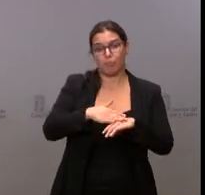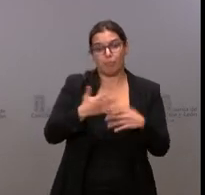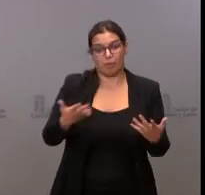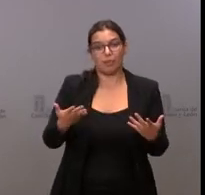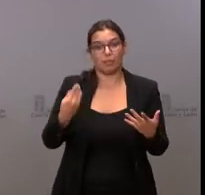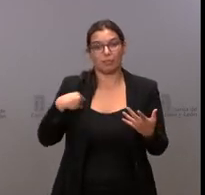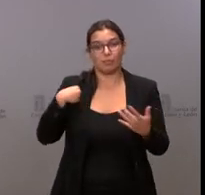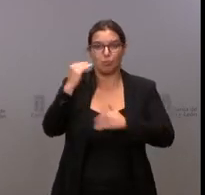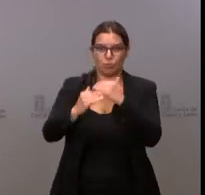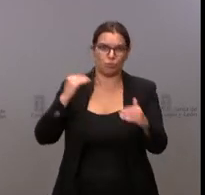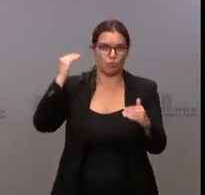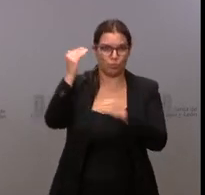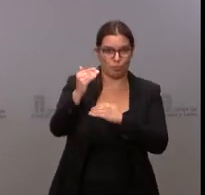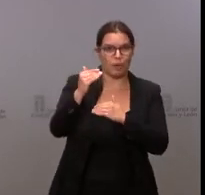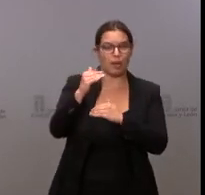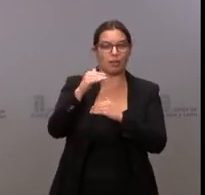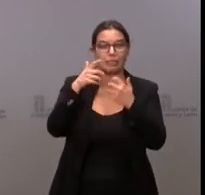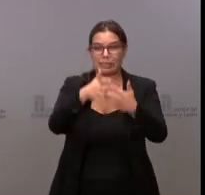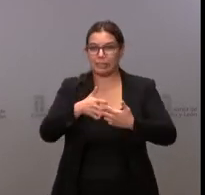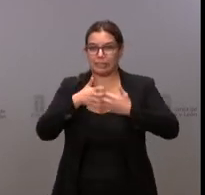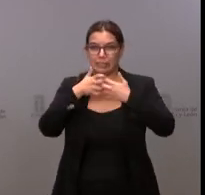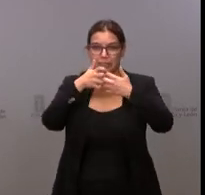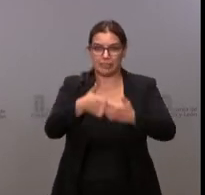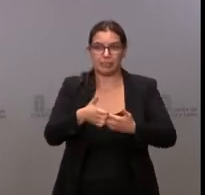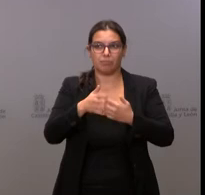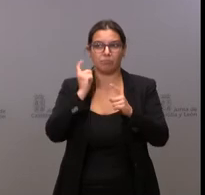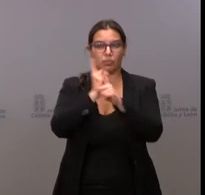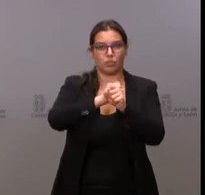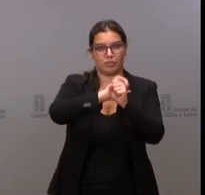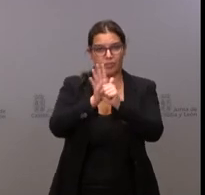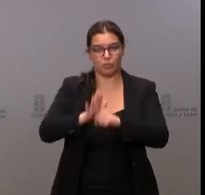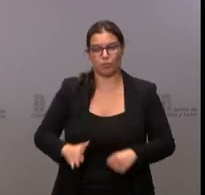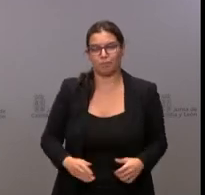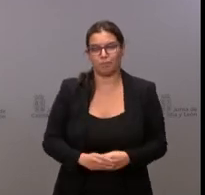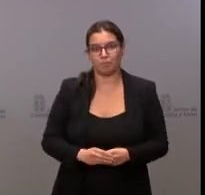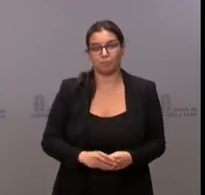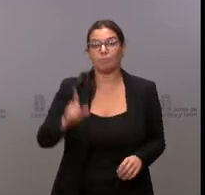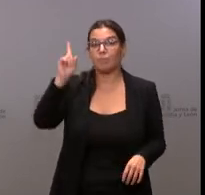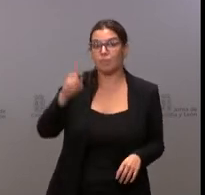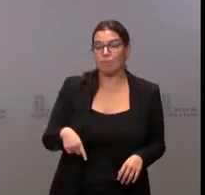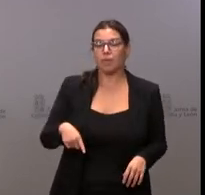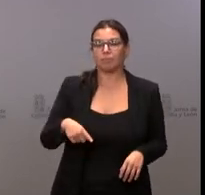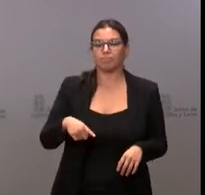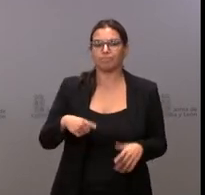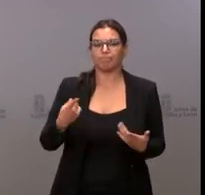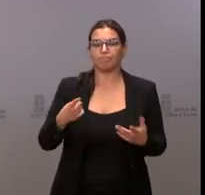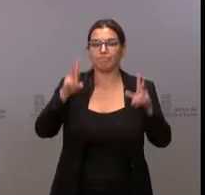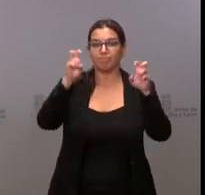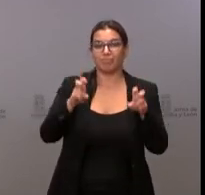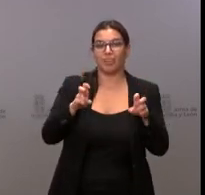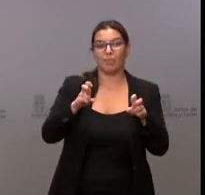superar esta pelea que tenemos con el virus y también desde el ámbito emocional del corazón